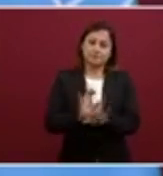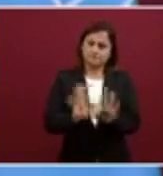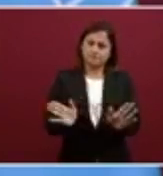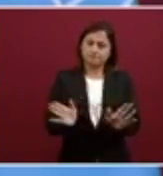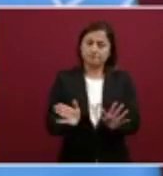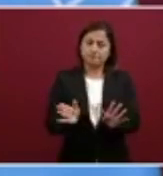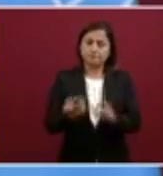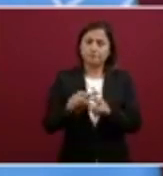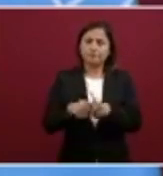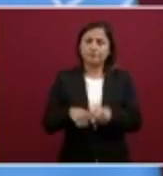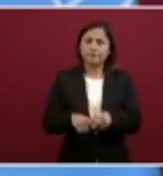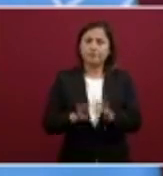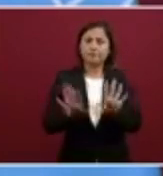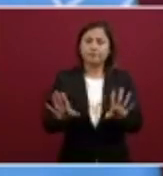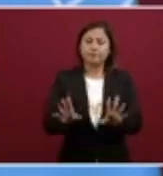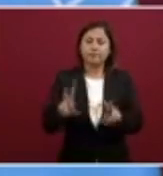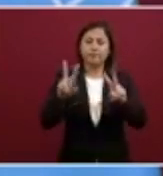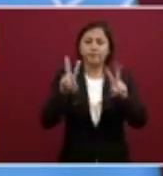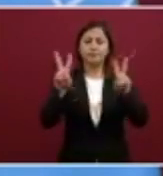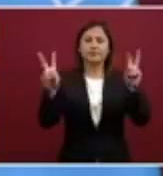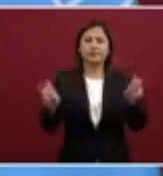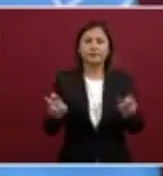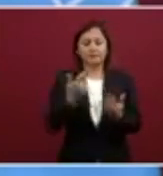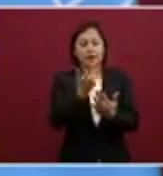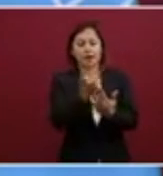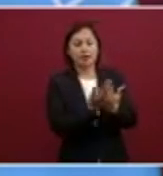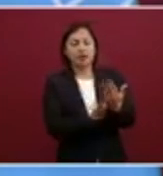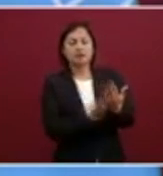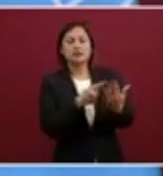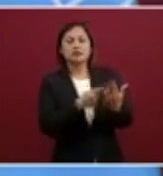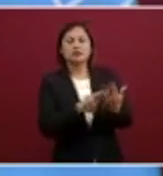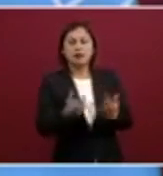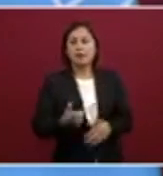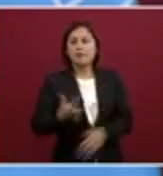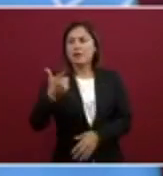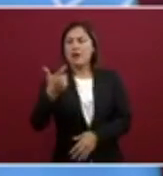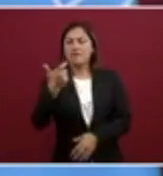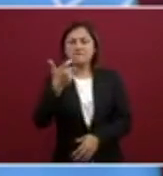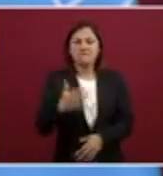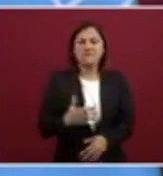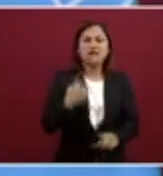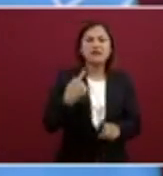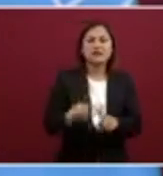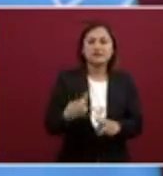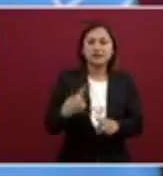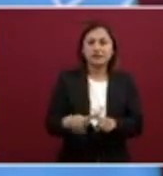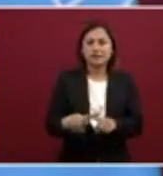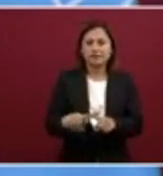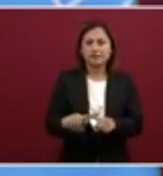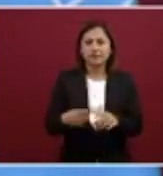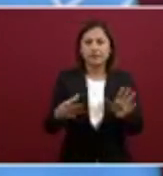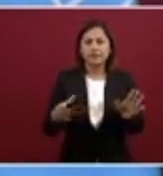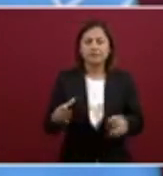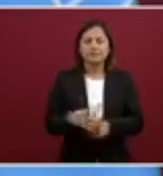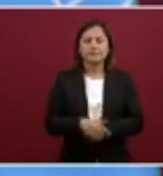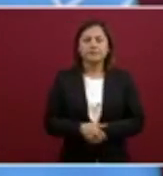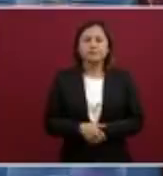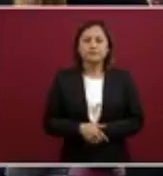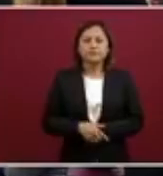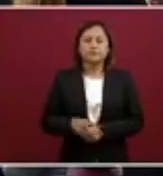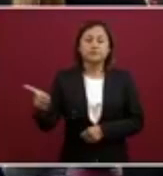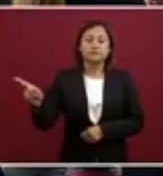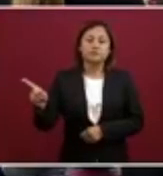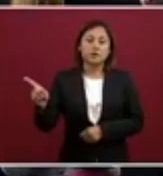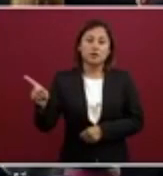Es el quién es quién en los precios. Y Ricardo Sheffield, de la Procuraduría